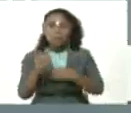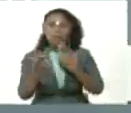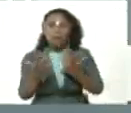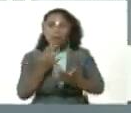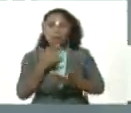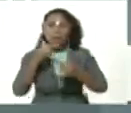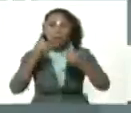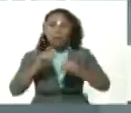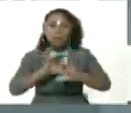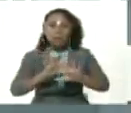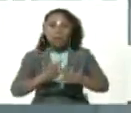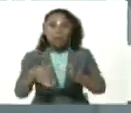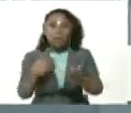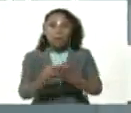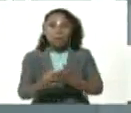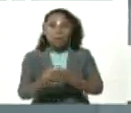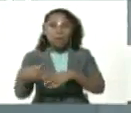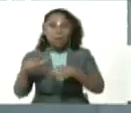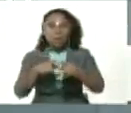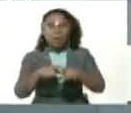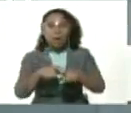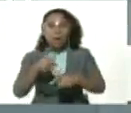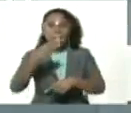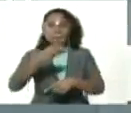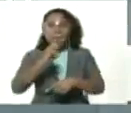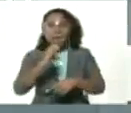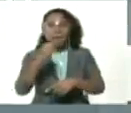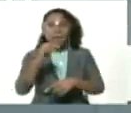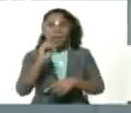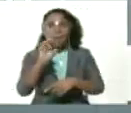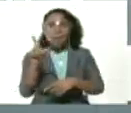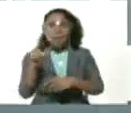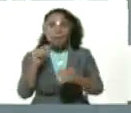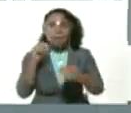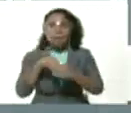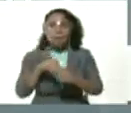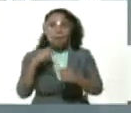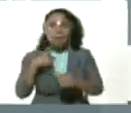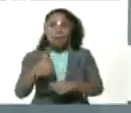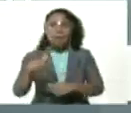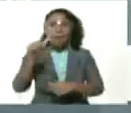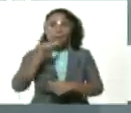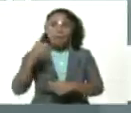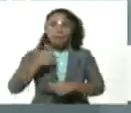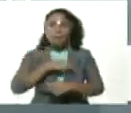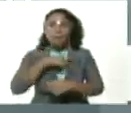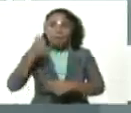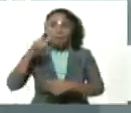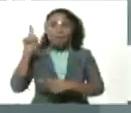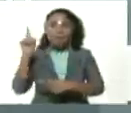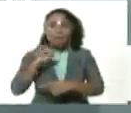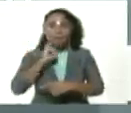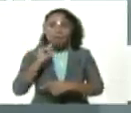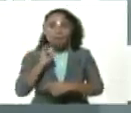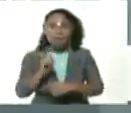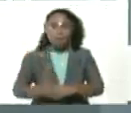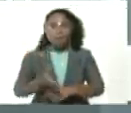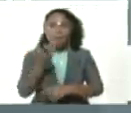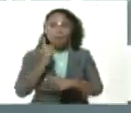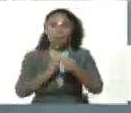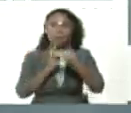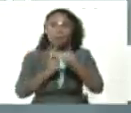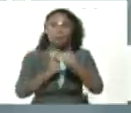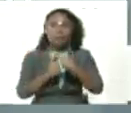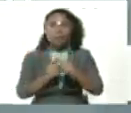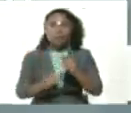hoy ya hasta el sector El Peñón han entrado las cisternas de agua potable para nuestro pueblo. Esas son noticias positivas.